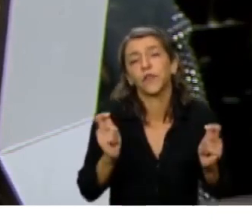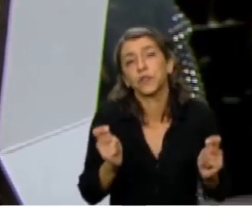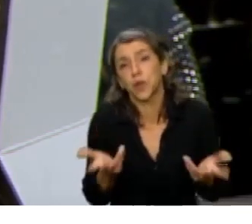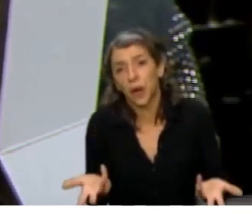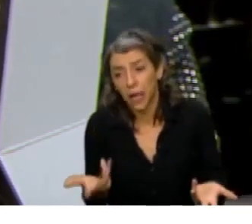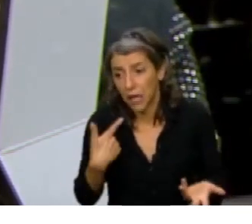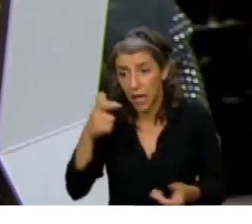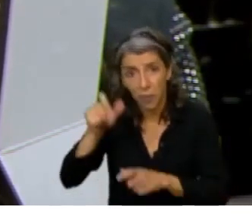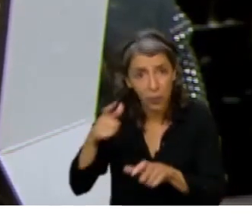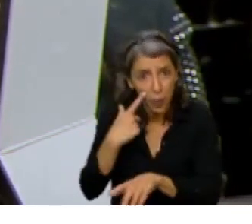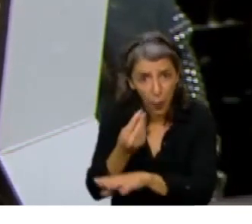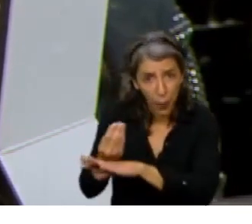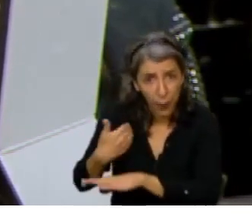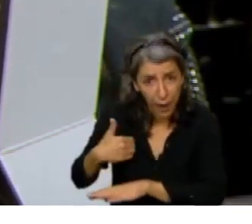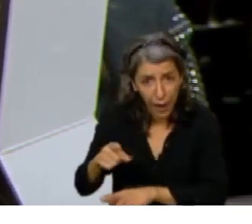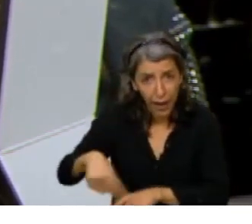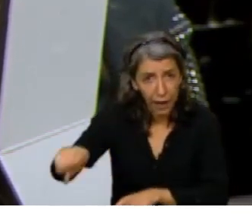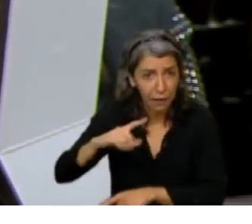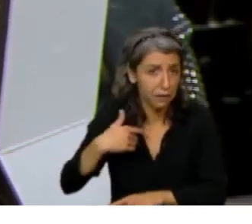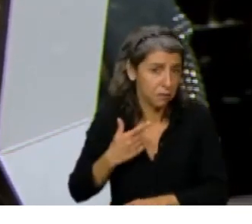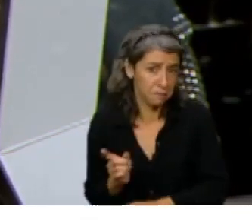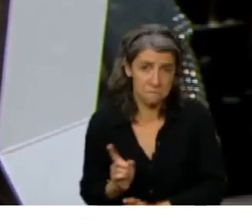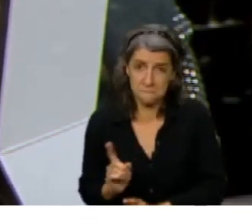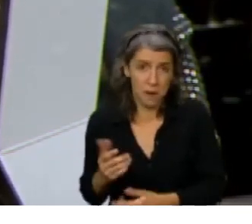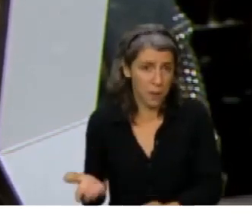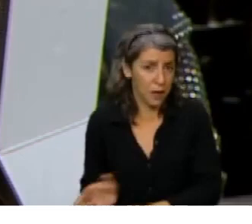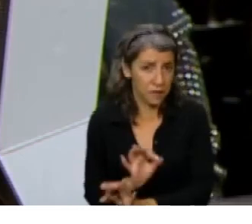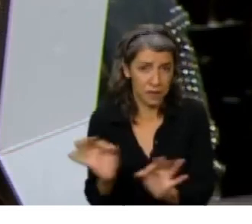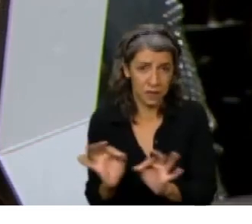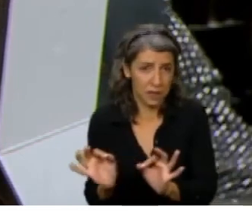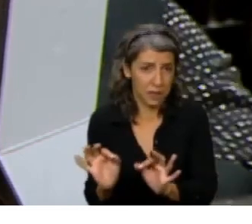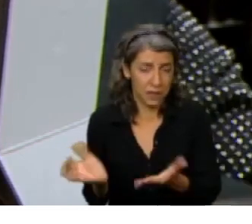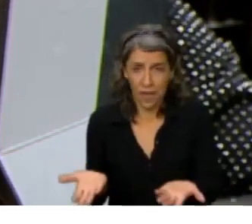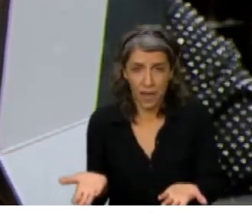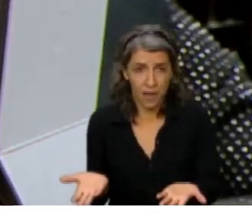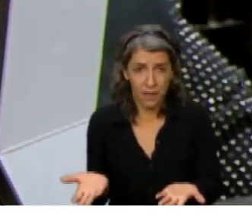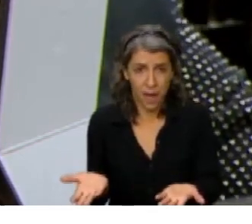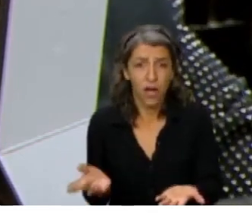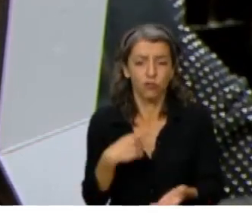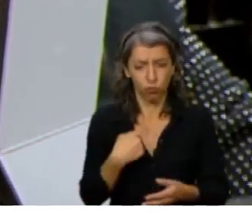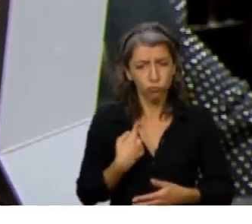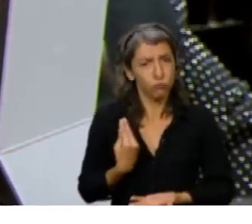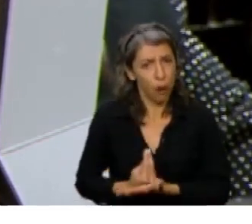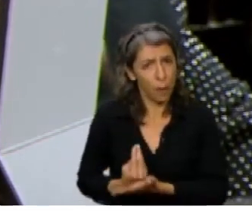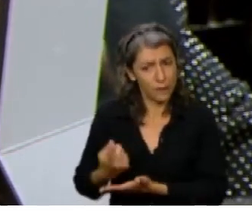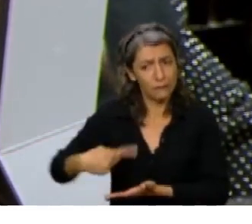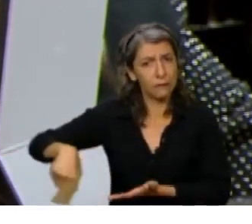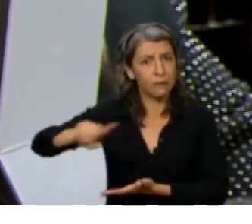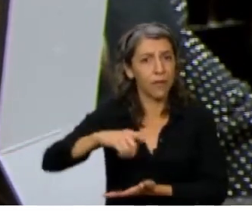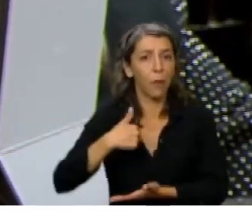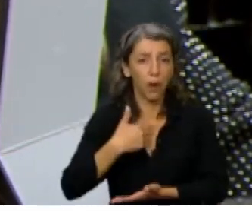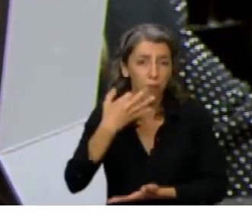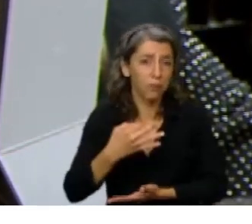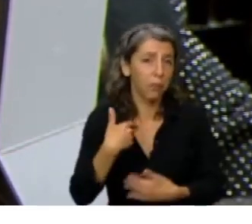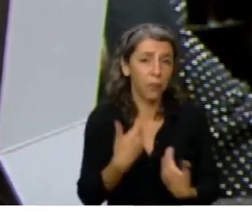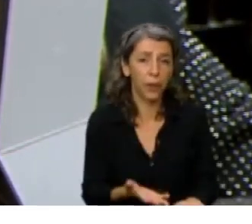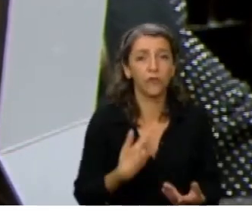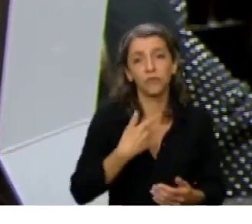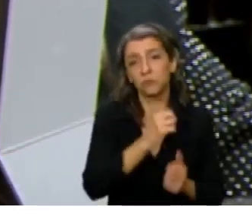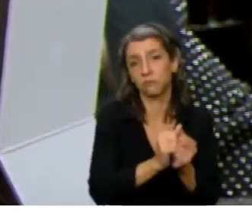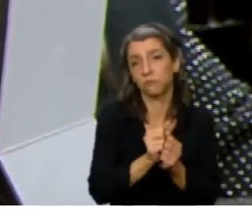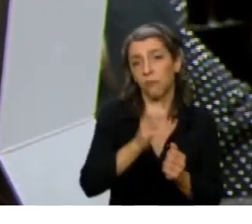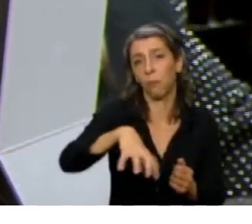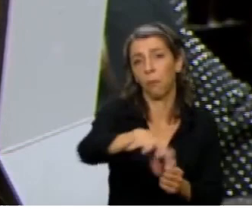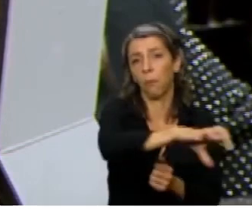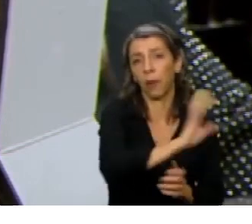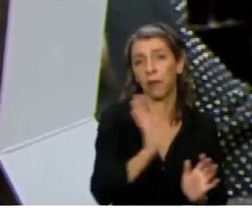los argentinos que tenemos que representar en esta Cámara en particular, sino parte del empresariado prebendario,